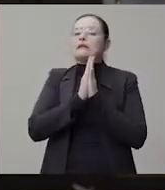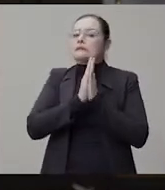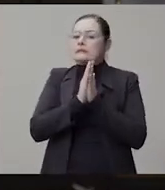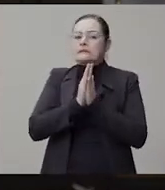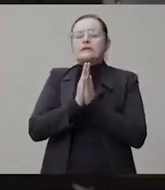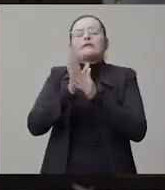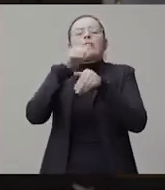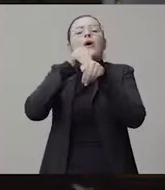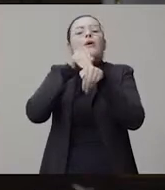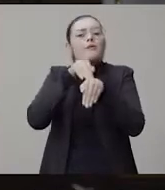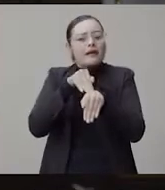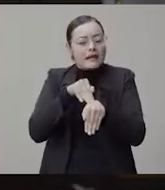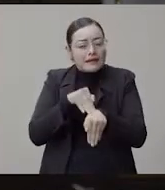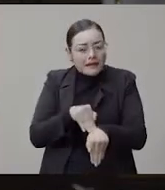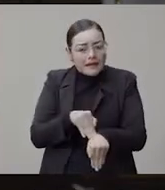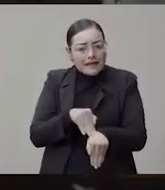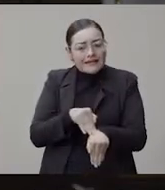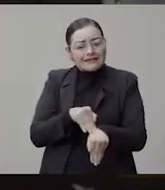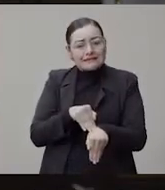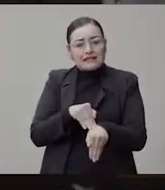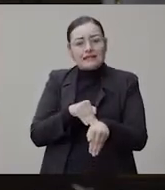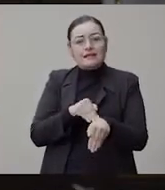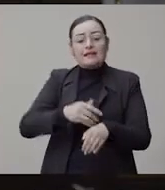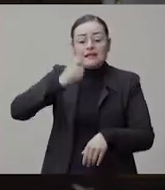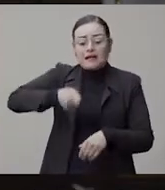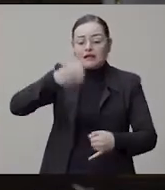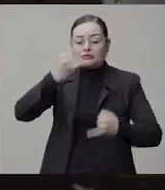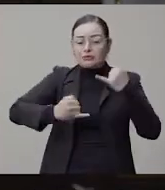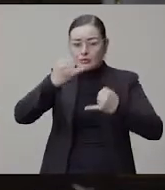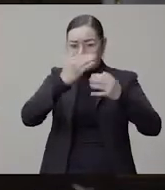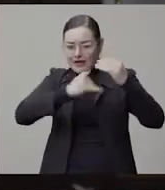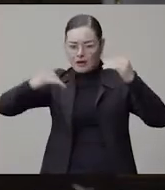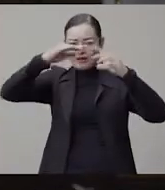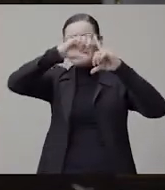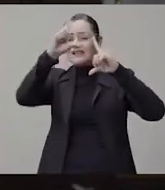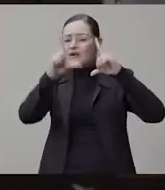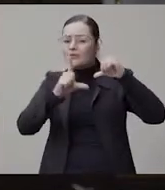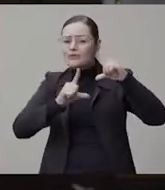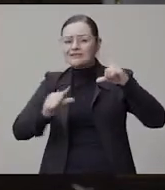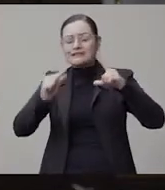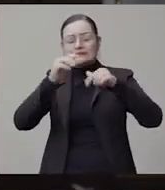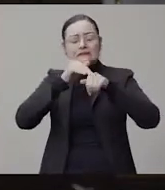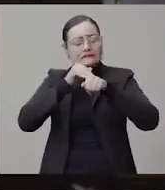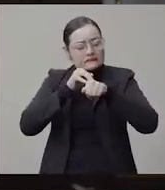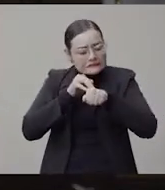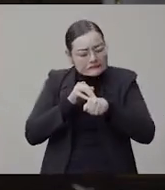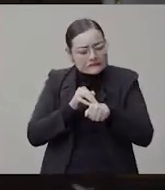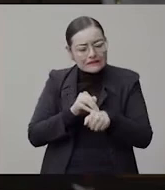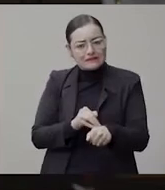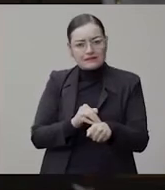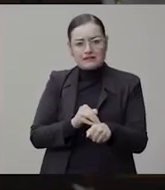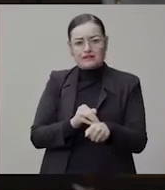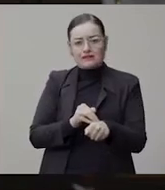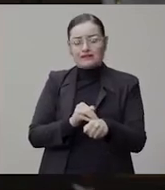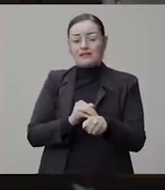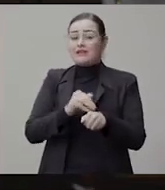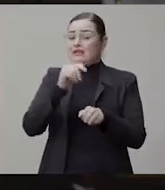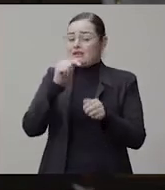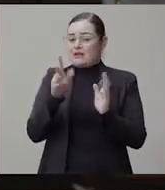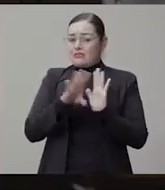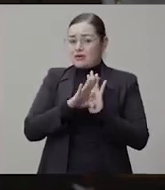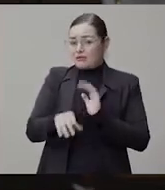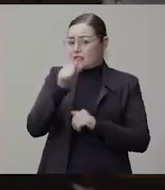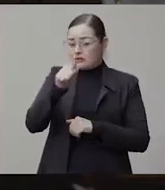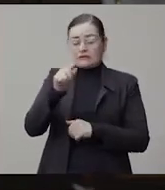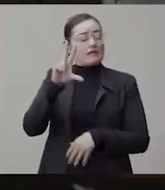acaten en sus términos precisos la resolución de la suprema corte de justicia de la nación tienen que estar